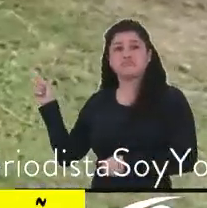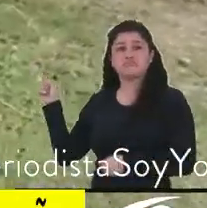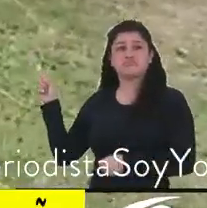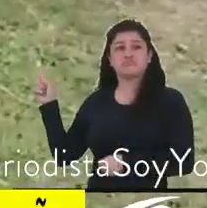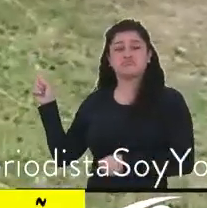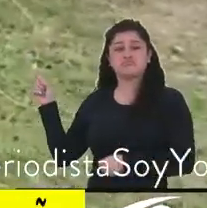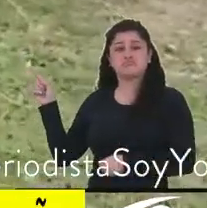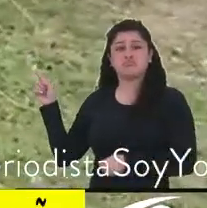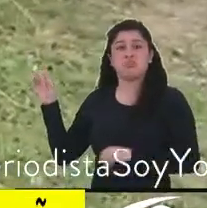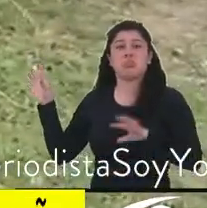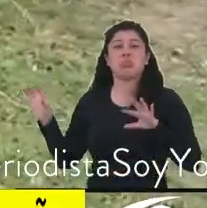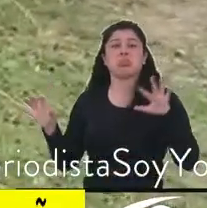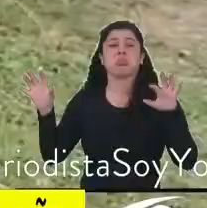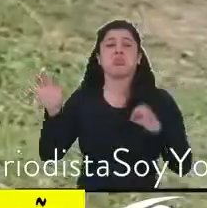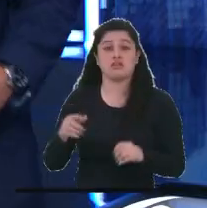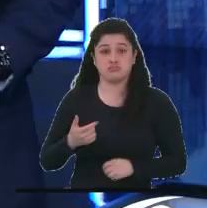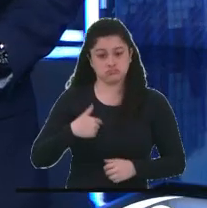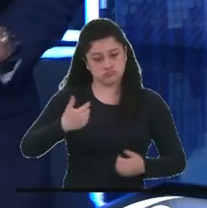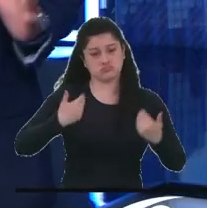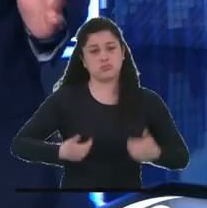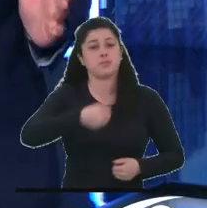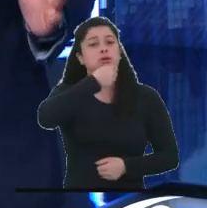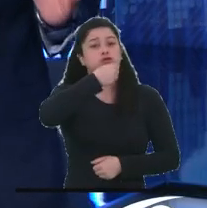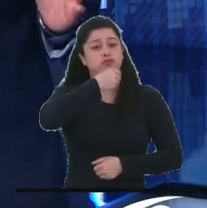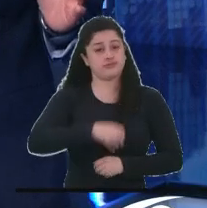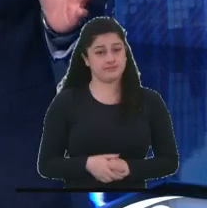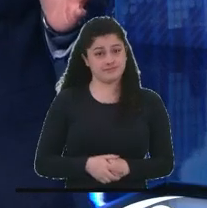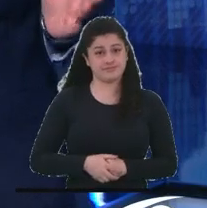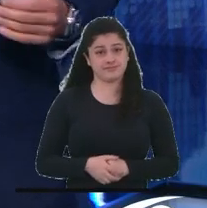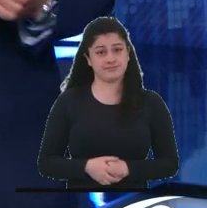el periodista soy yo. Ya lo ven,